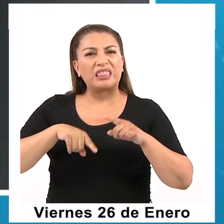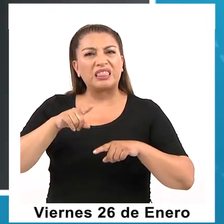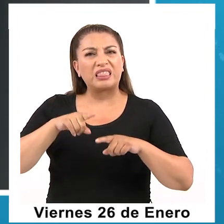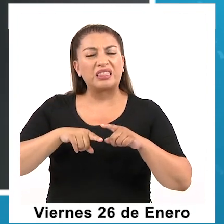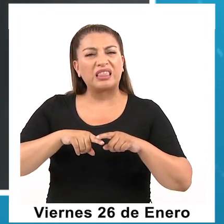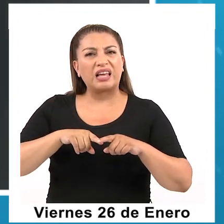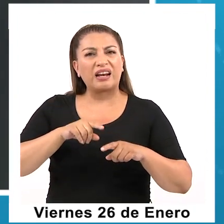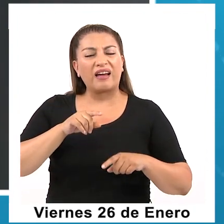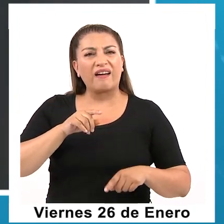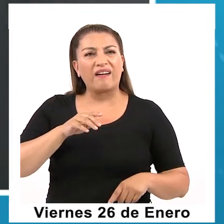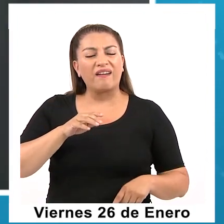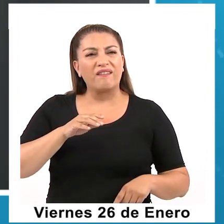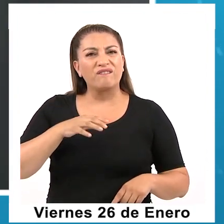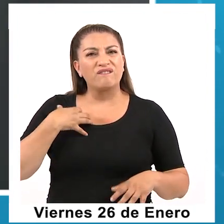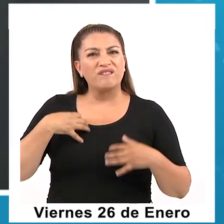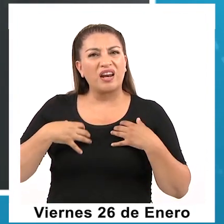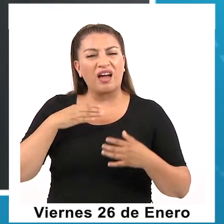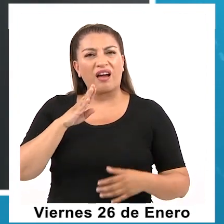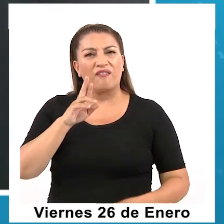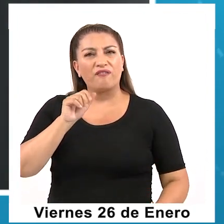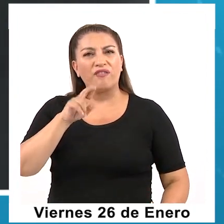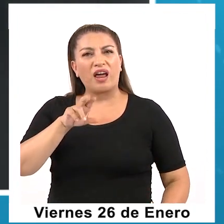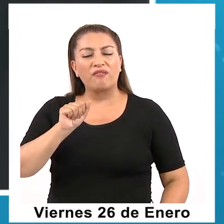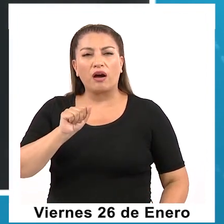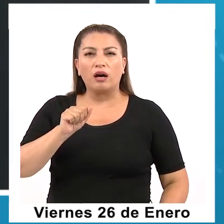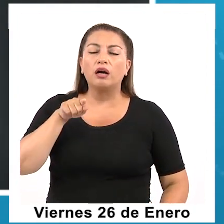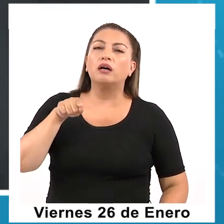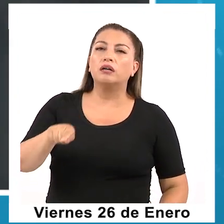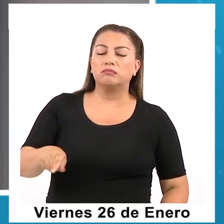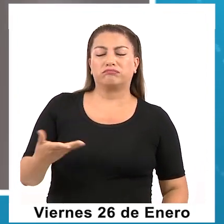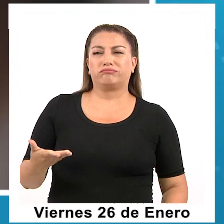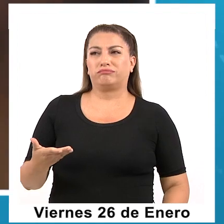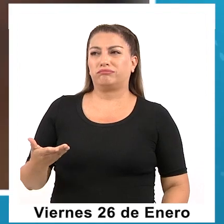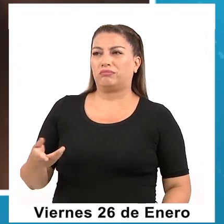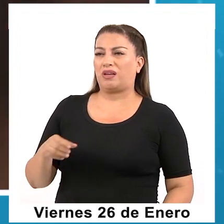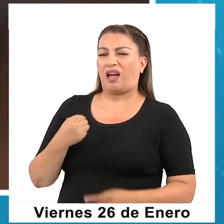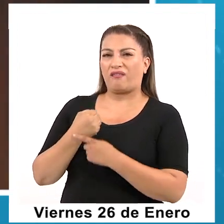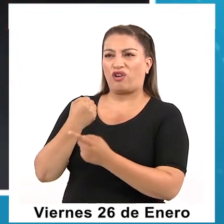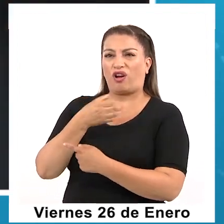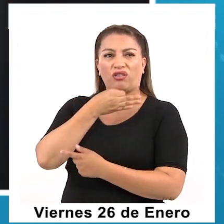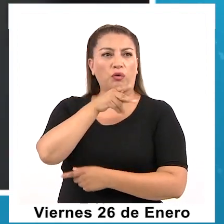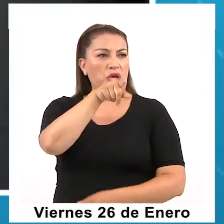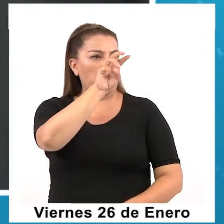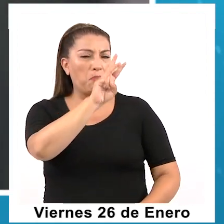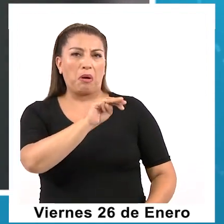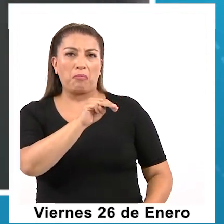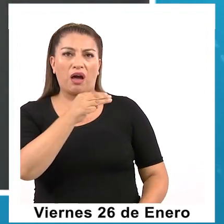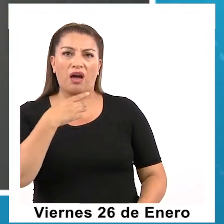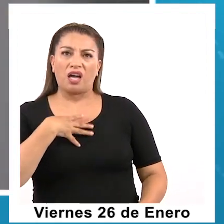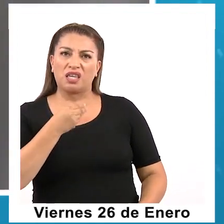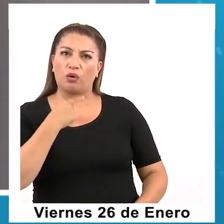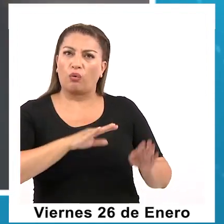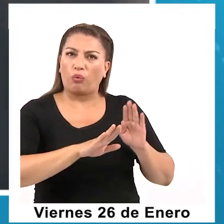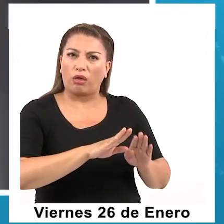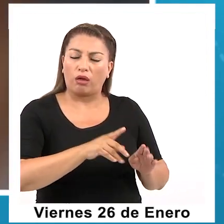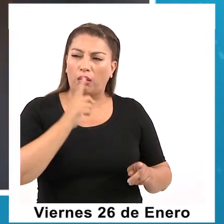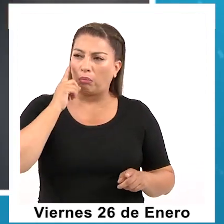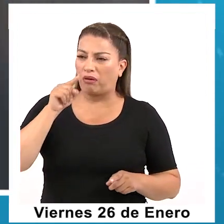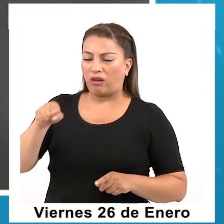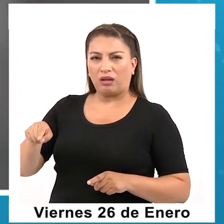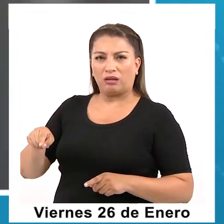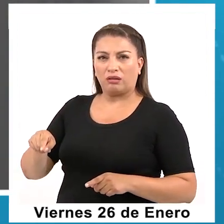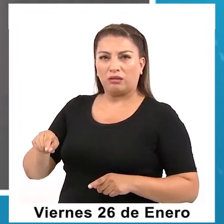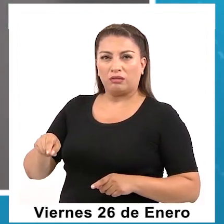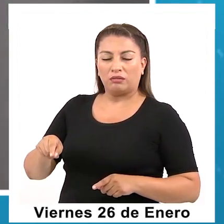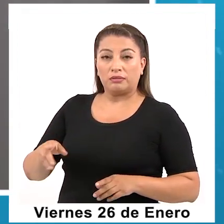Perú. Entonces, como que fue un poco disonante que la defensa dijera, no, porque una madre cuidadora. Y por otro lado, parece que no se